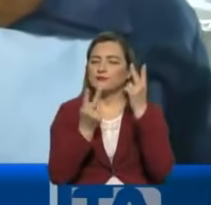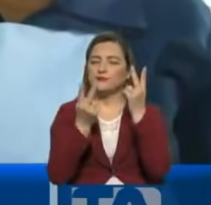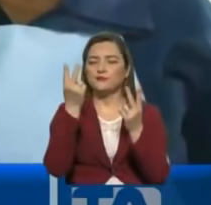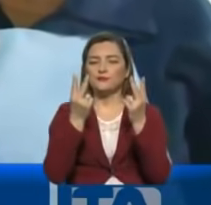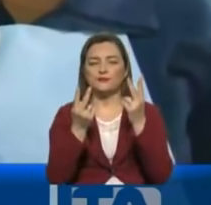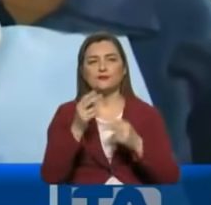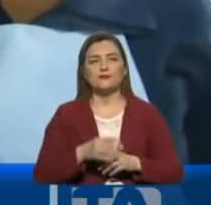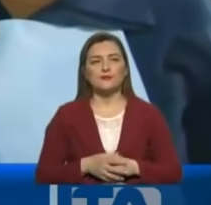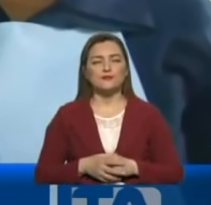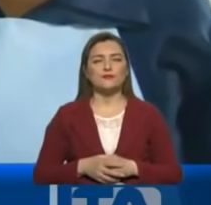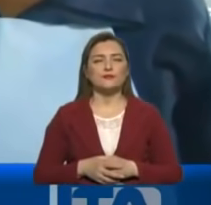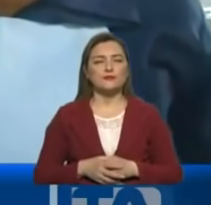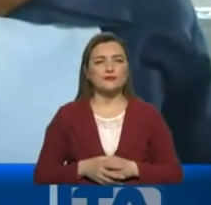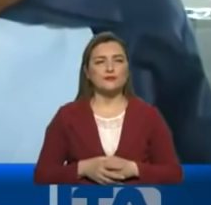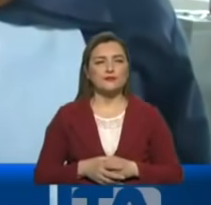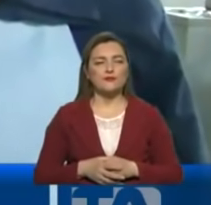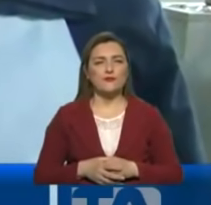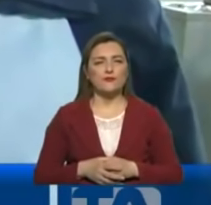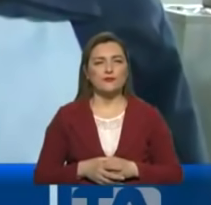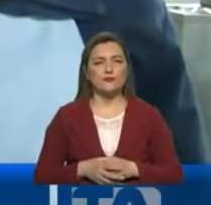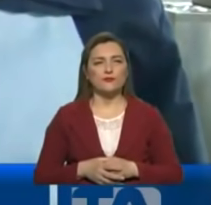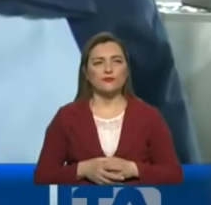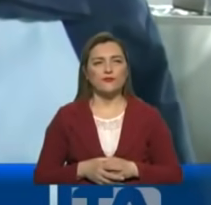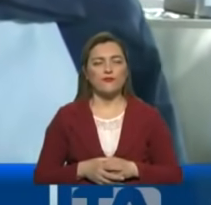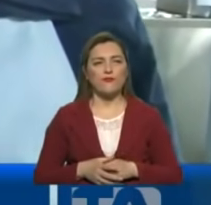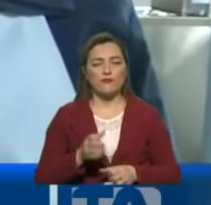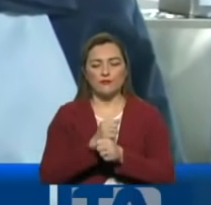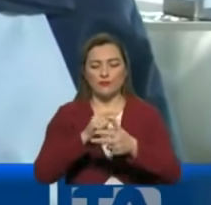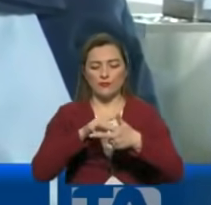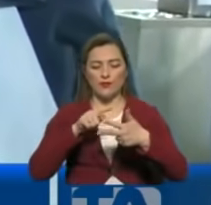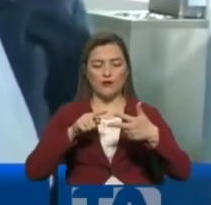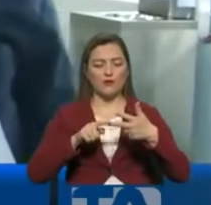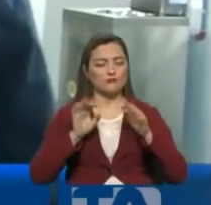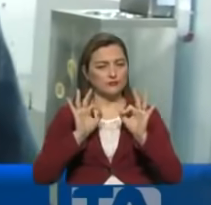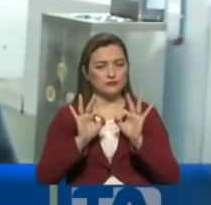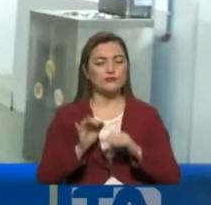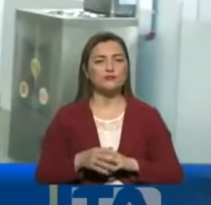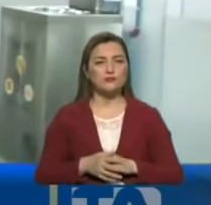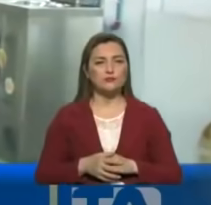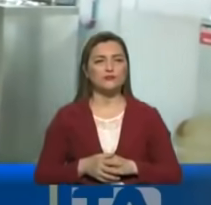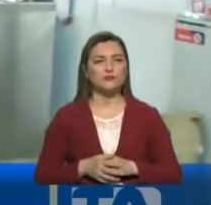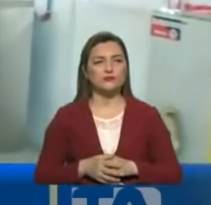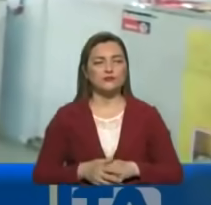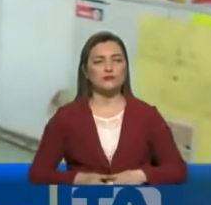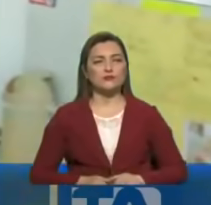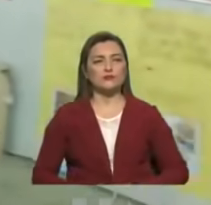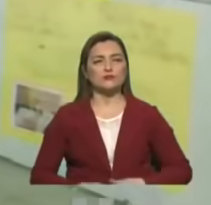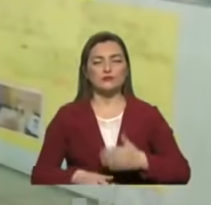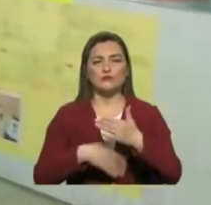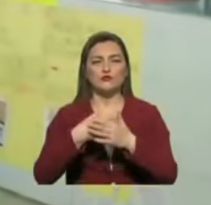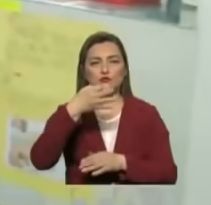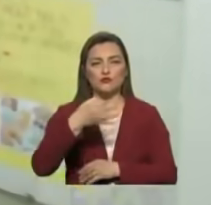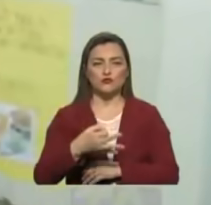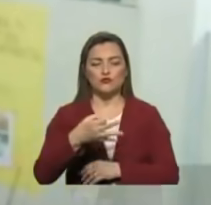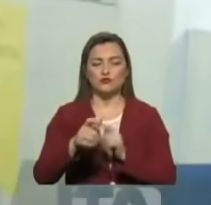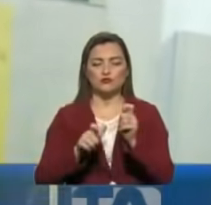visitarnos. Estamos aquí con las medidas de seguridad. Es muy bueno porque así todas vamos a cumplir y también